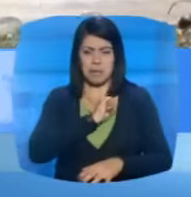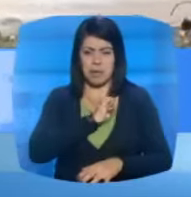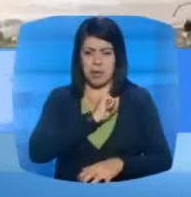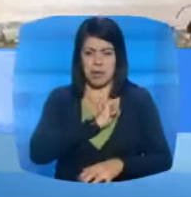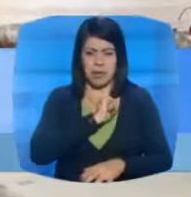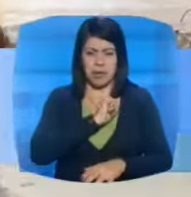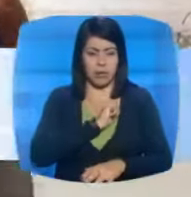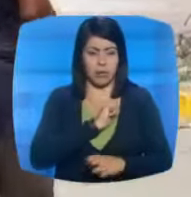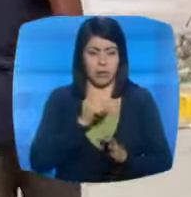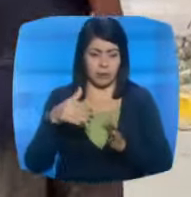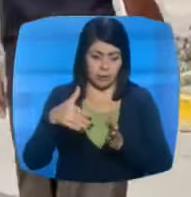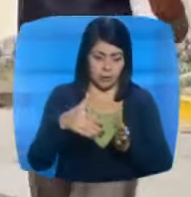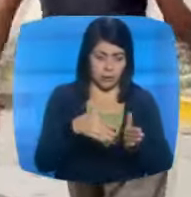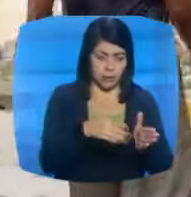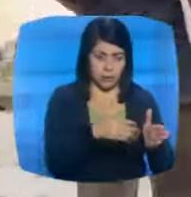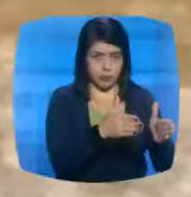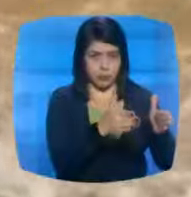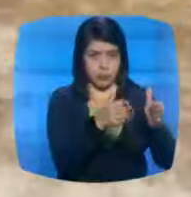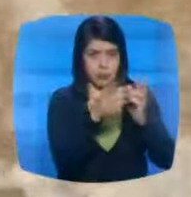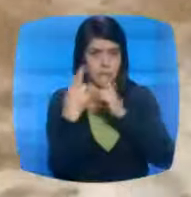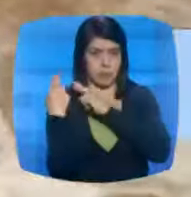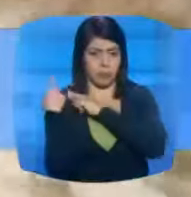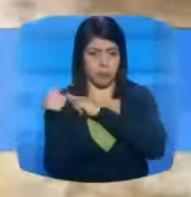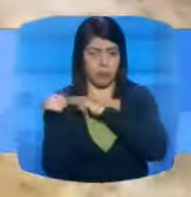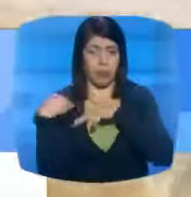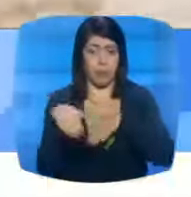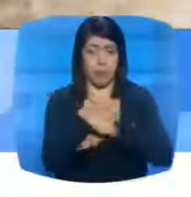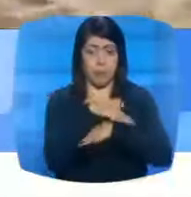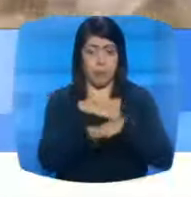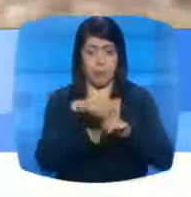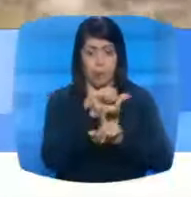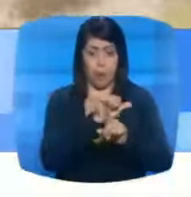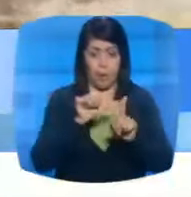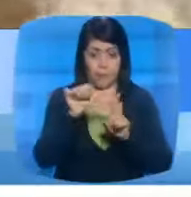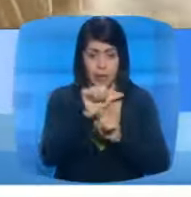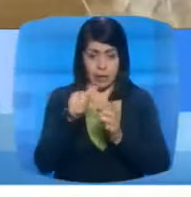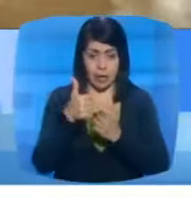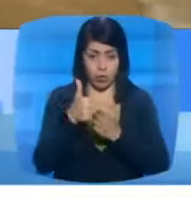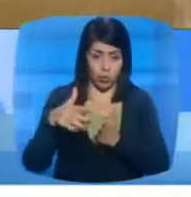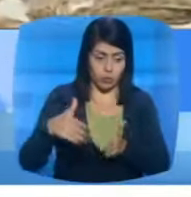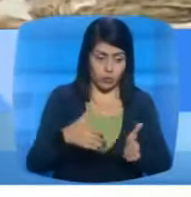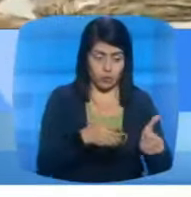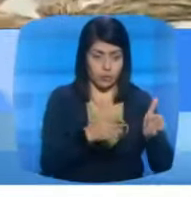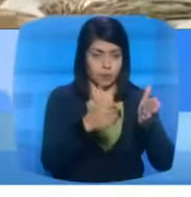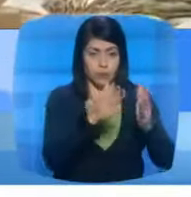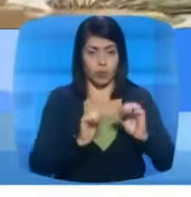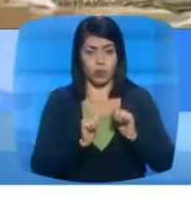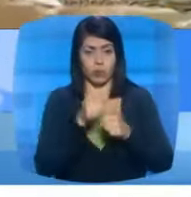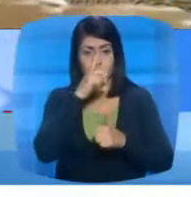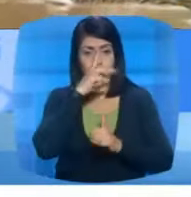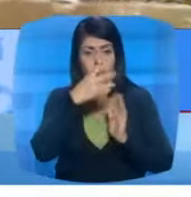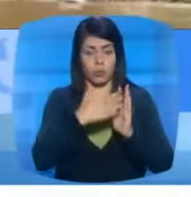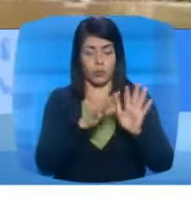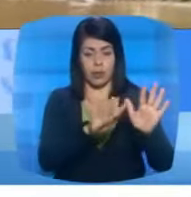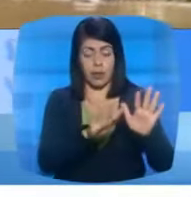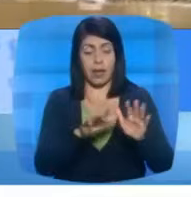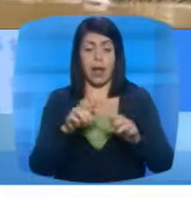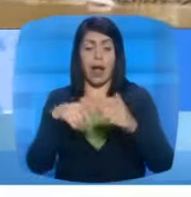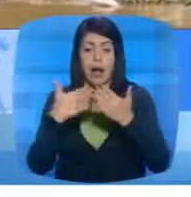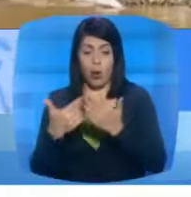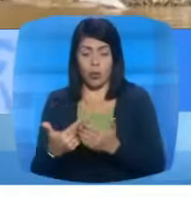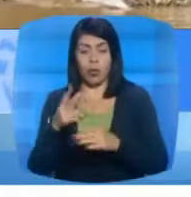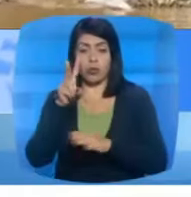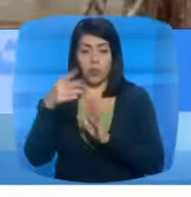que la canalización de este río está a cargo del Ministerio de Ambiente y pese a que comenzó en el año 2010, en el